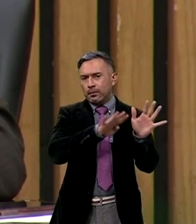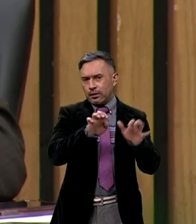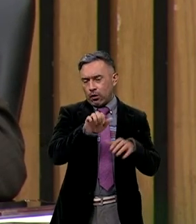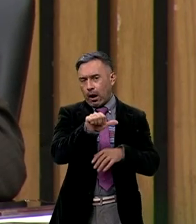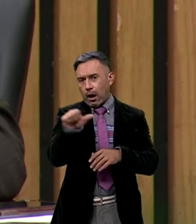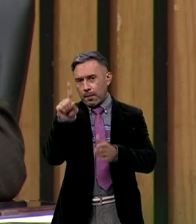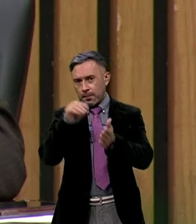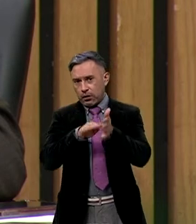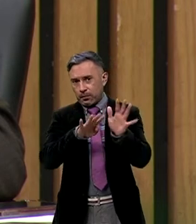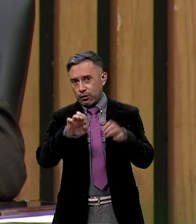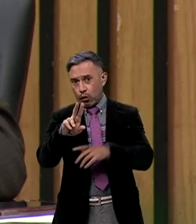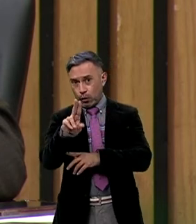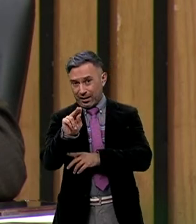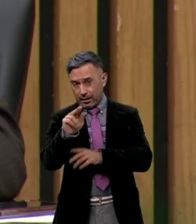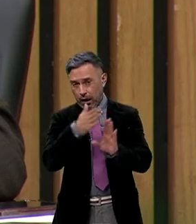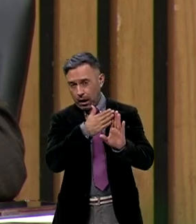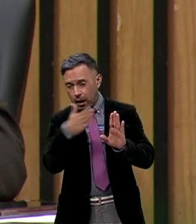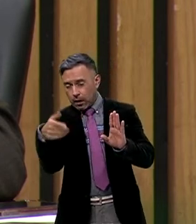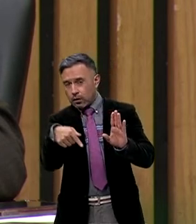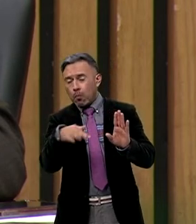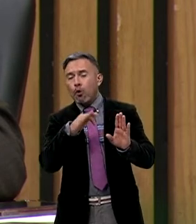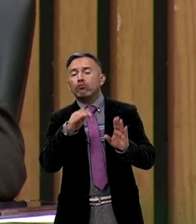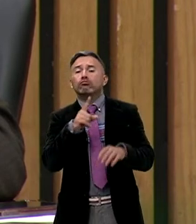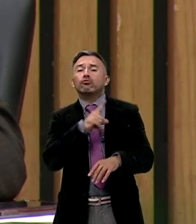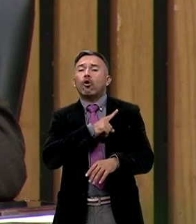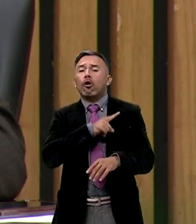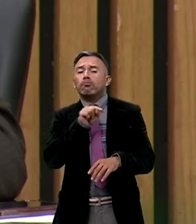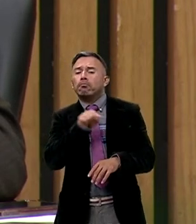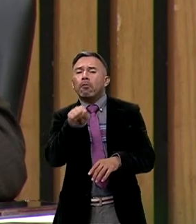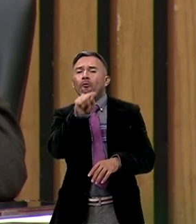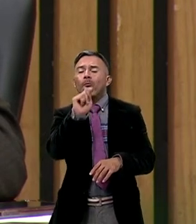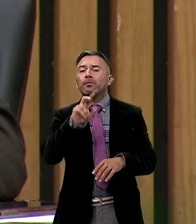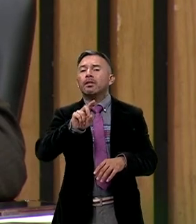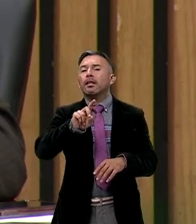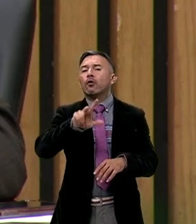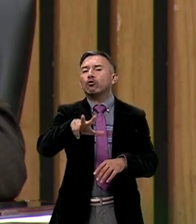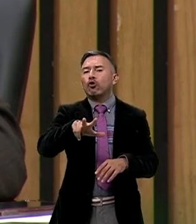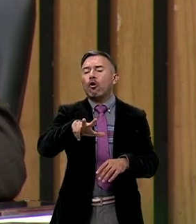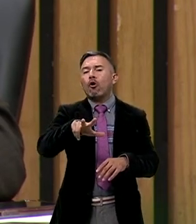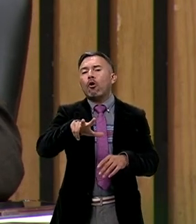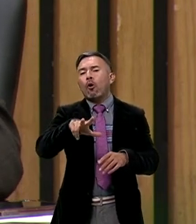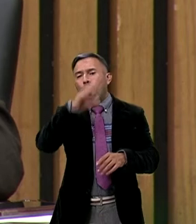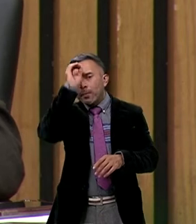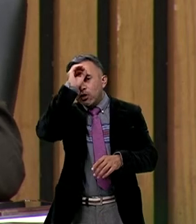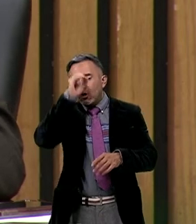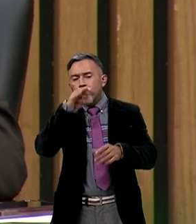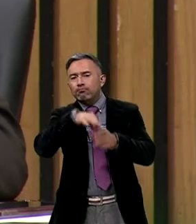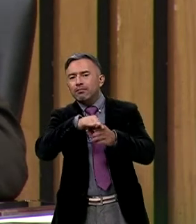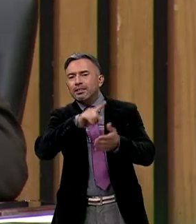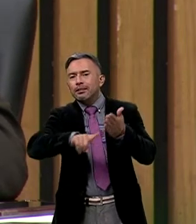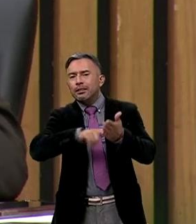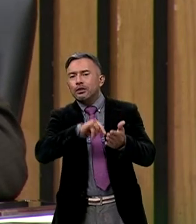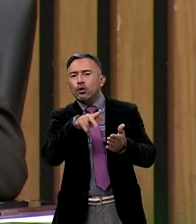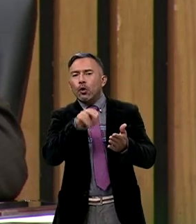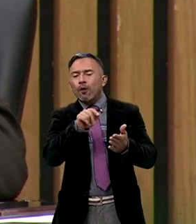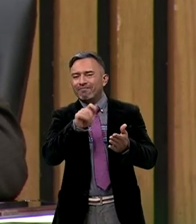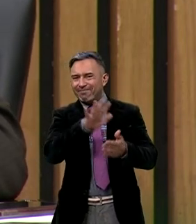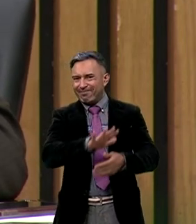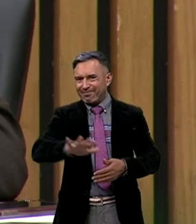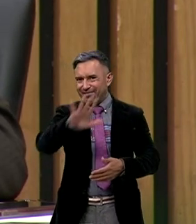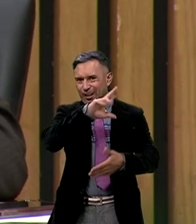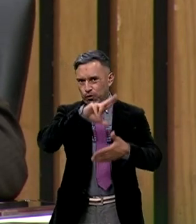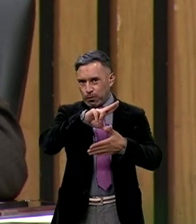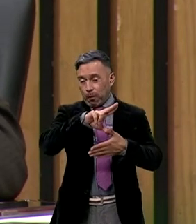sólo se han aplicado 38 referéndum en el continente americano esto ha venido aumentando hasta